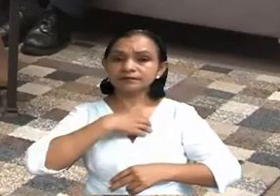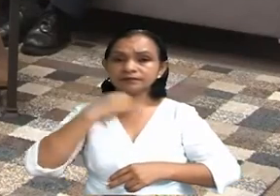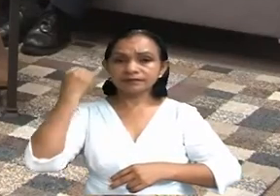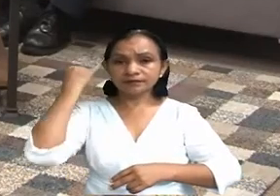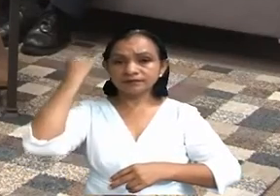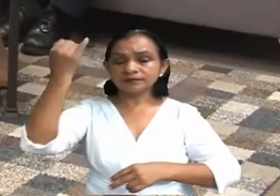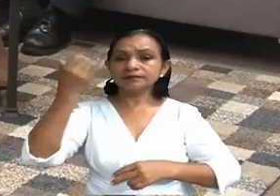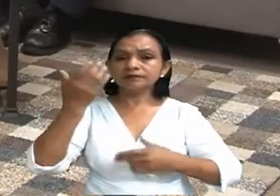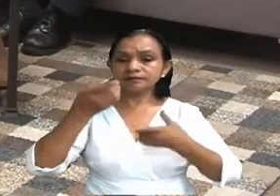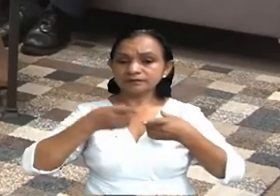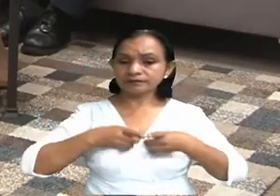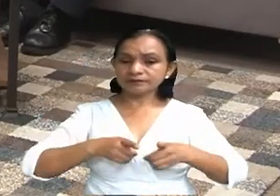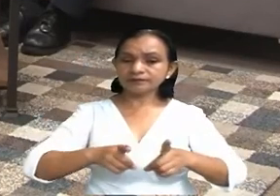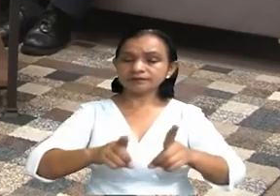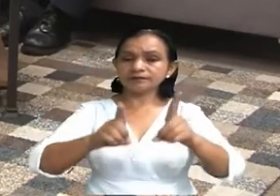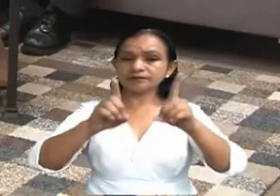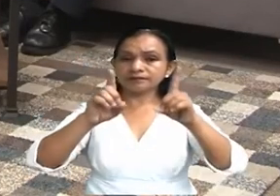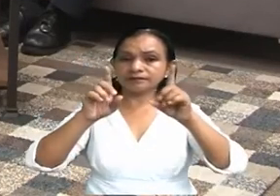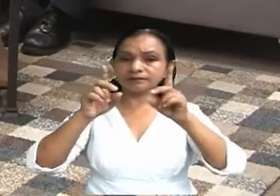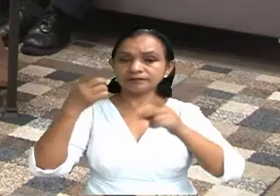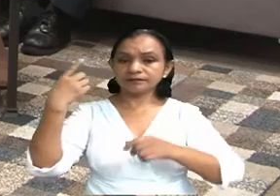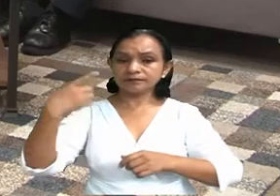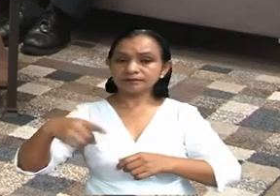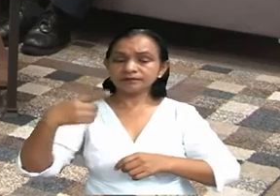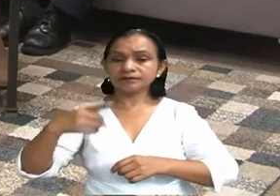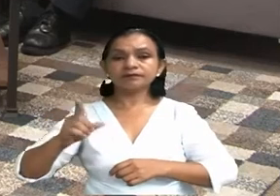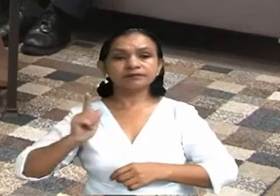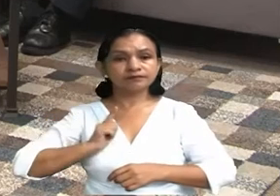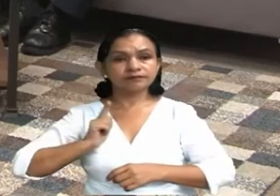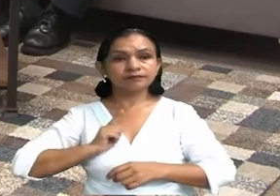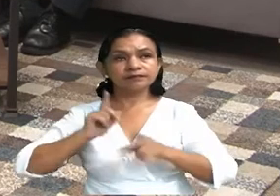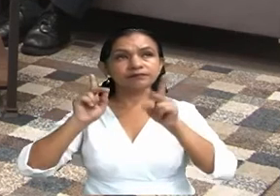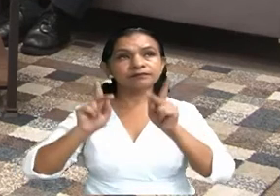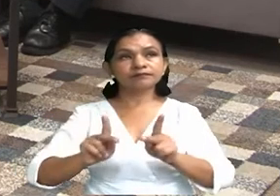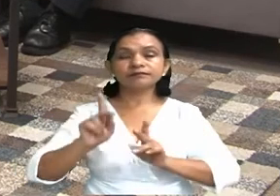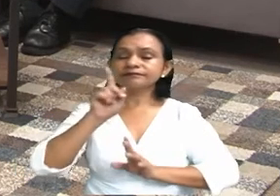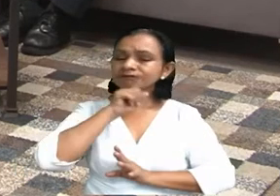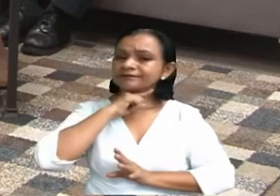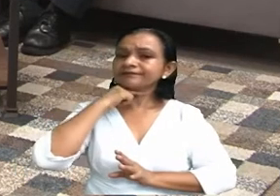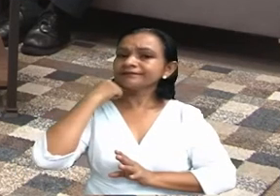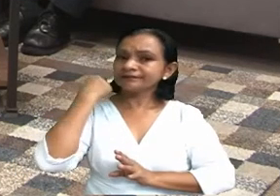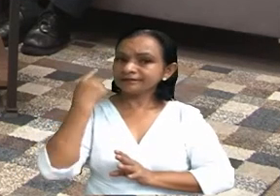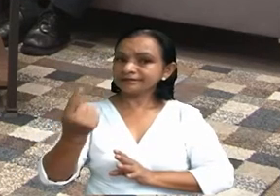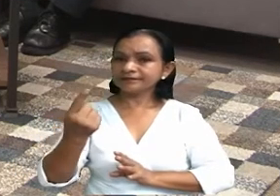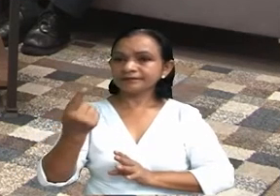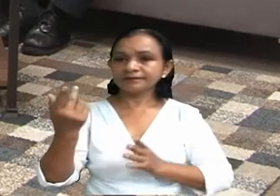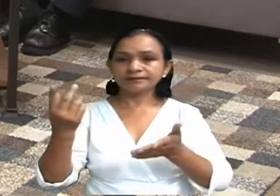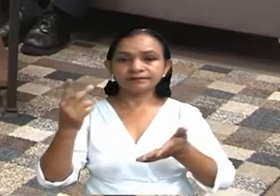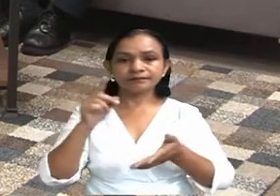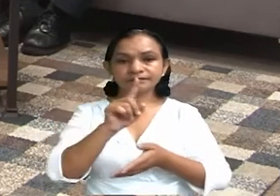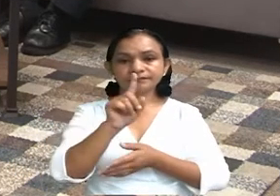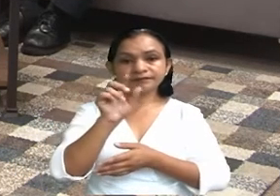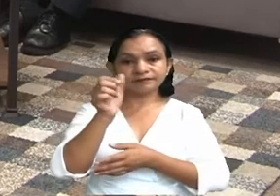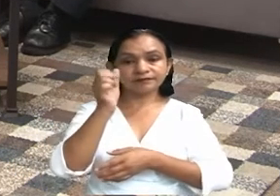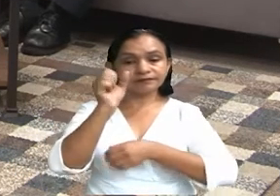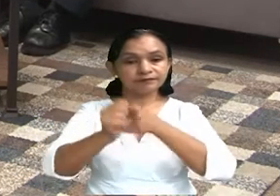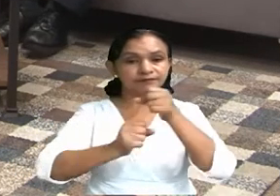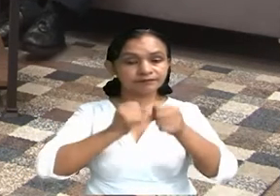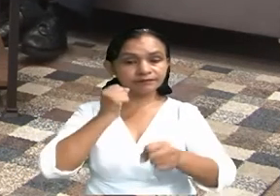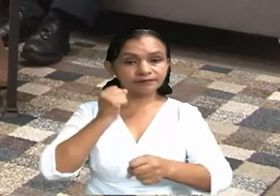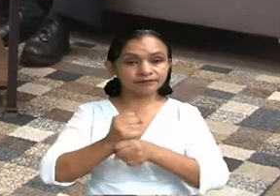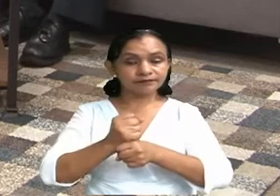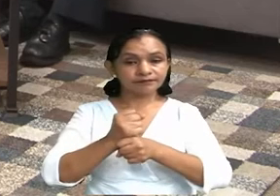esa dignidad también intrínseca en el proceso de restitución de derechos, ¿no es así? Definitivamente, y en esos 16 años